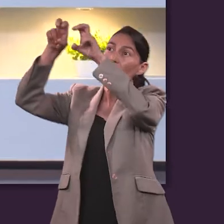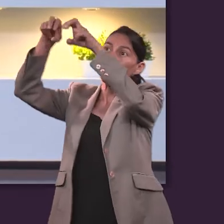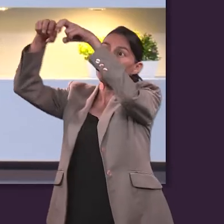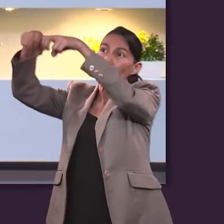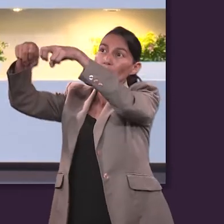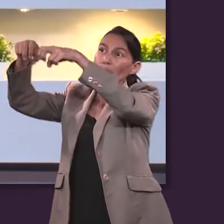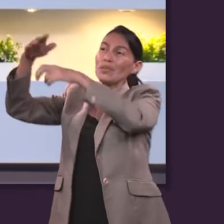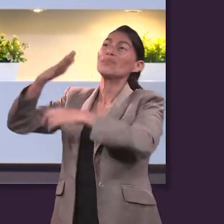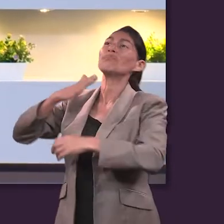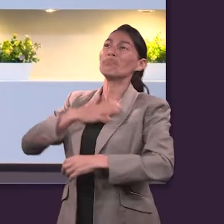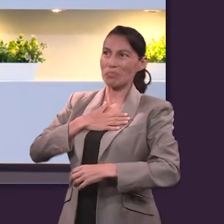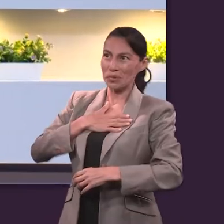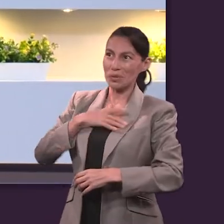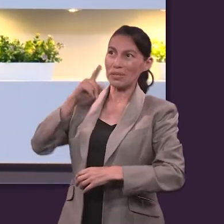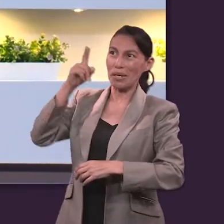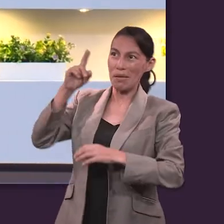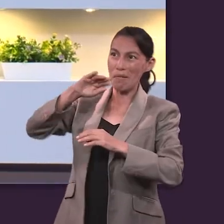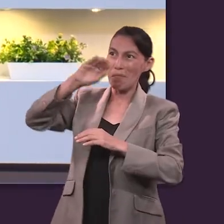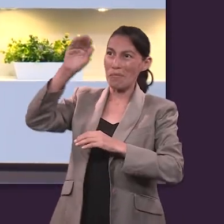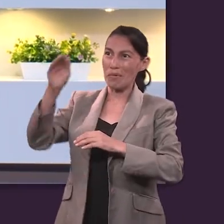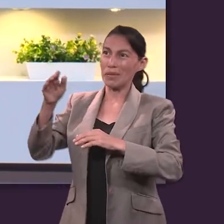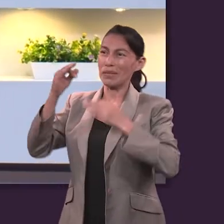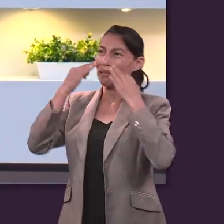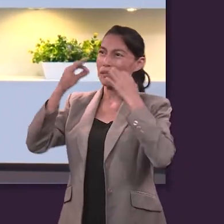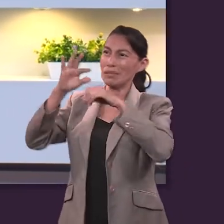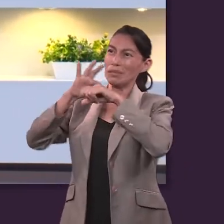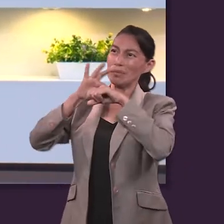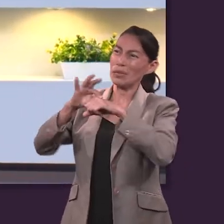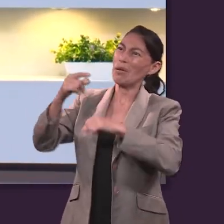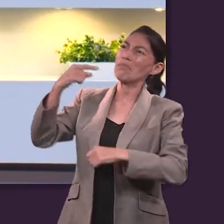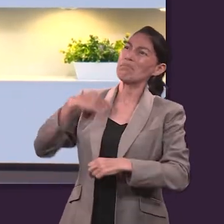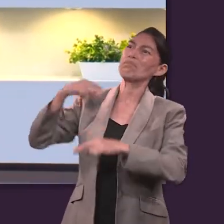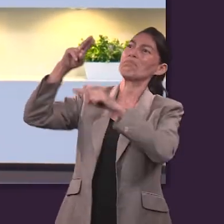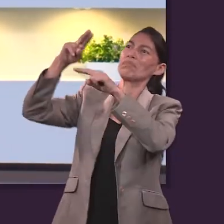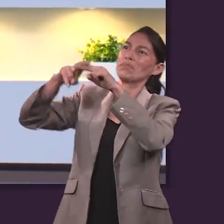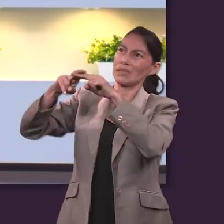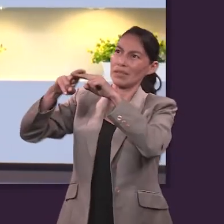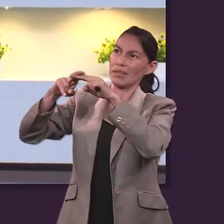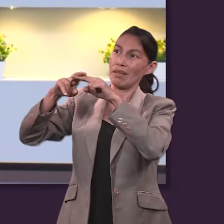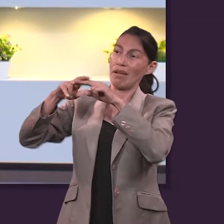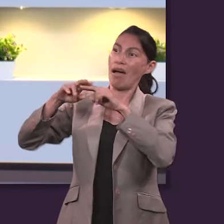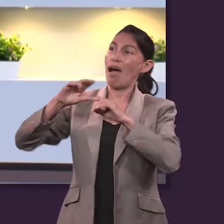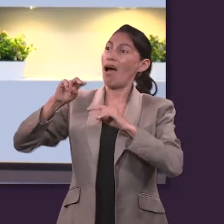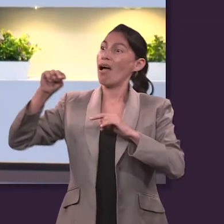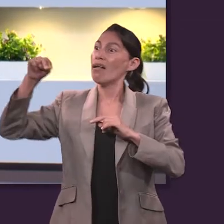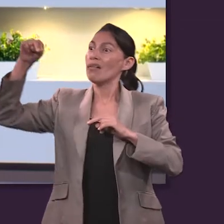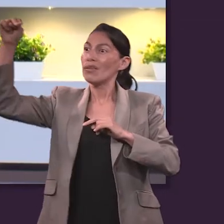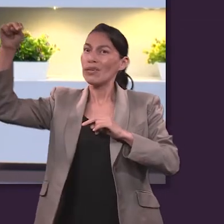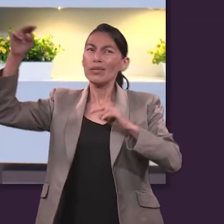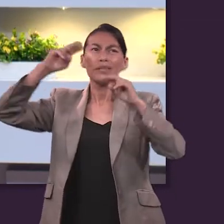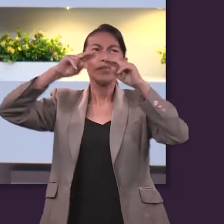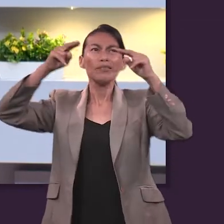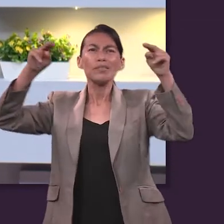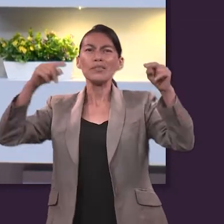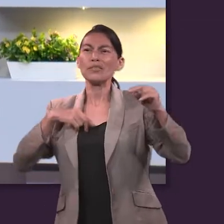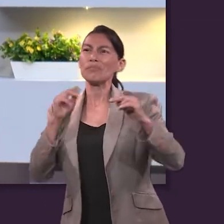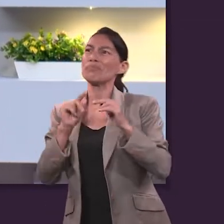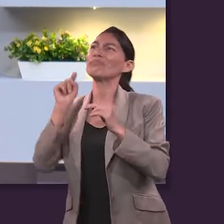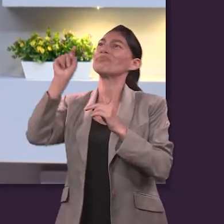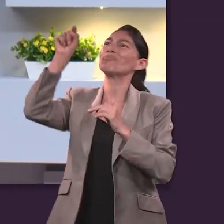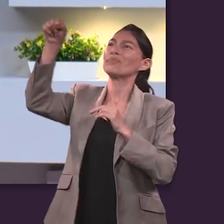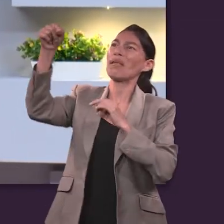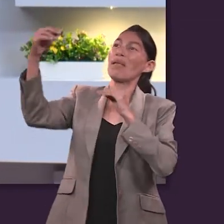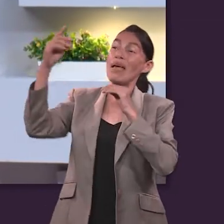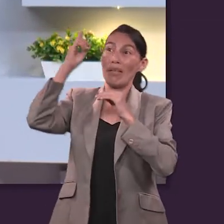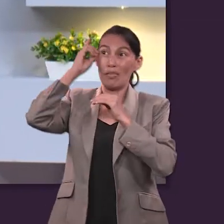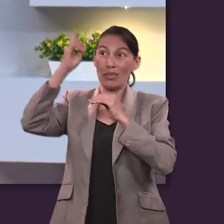Dios. Levantaré mi trono y en el monte del testimonio me sentaré. A los lados del norte, sobre las